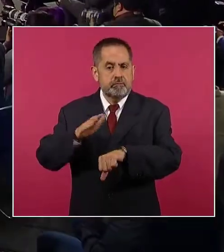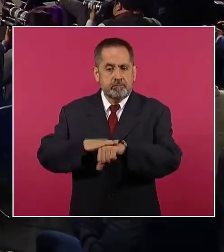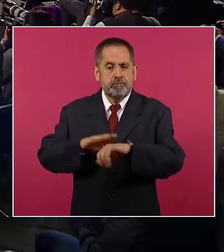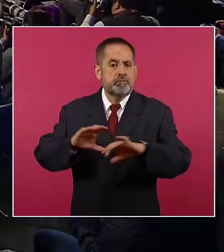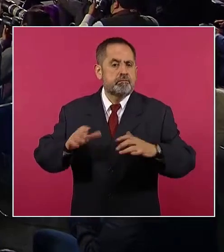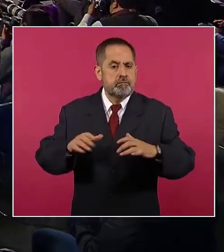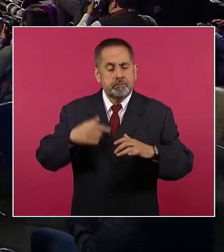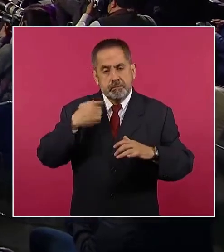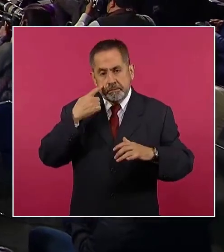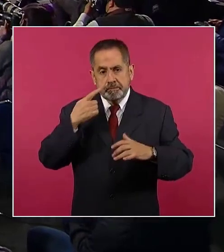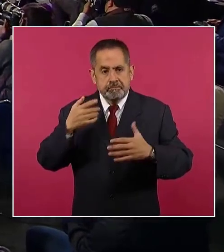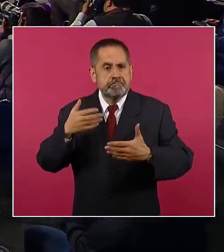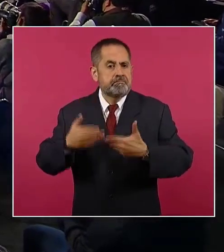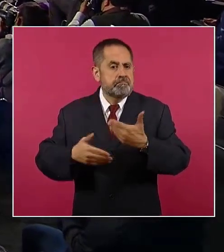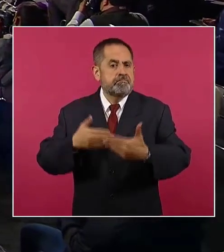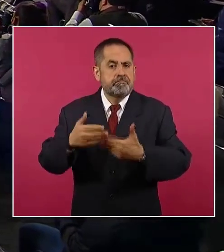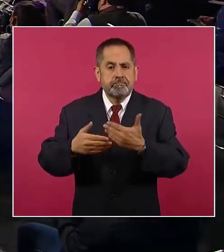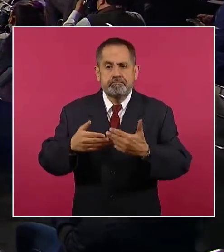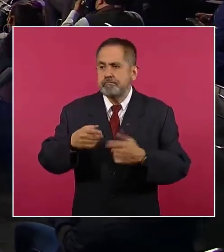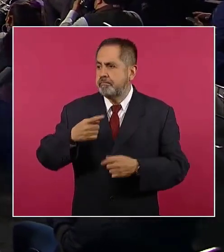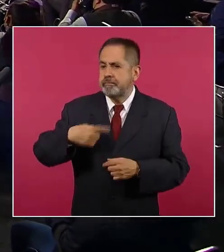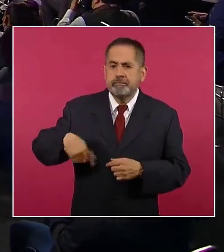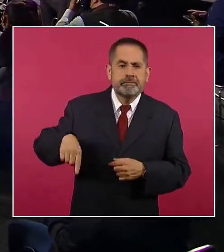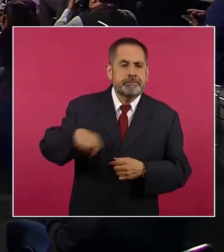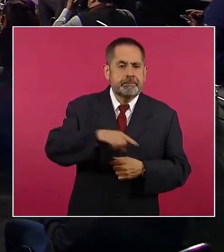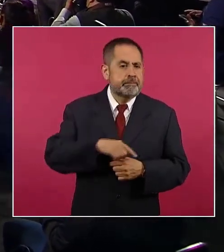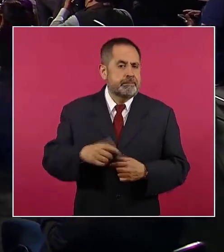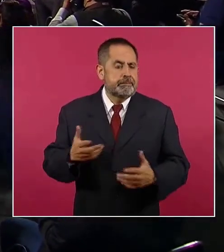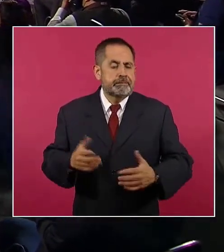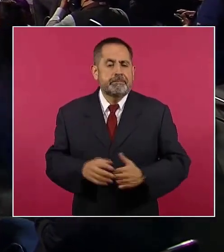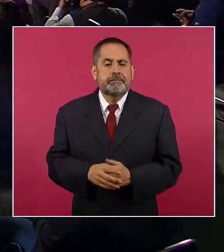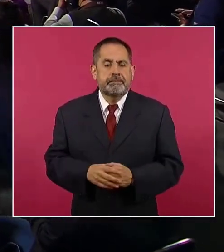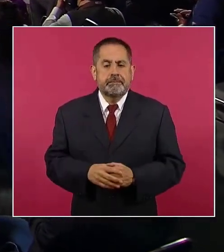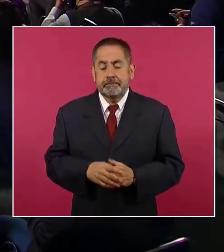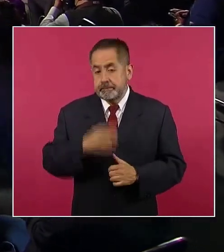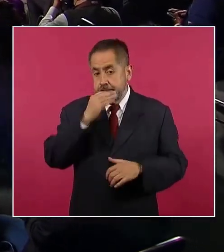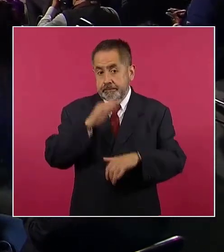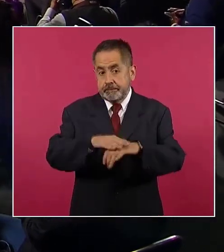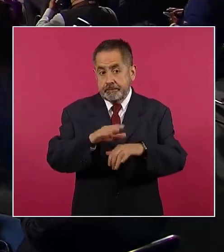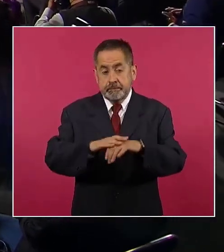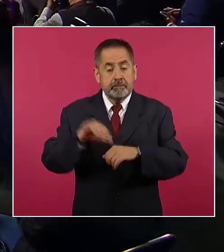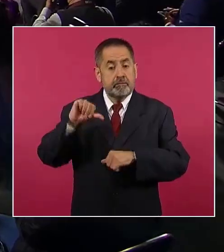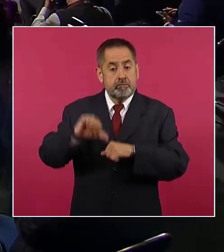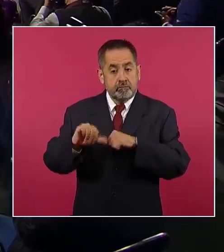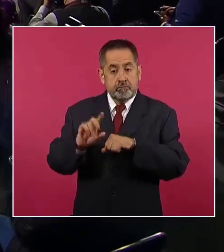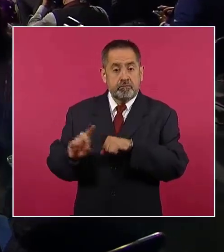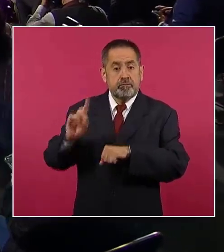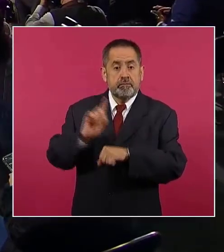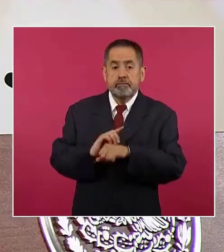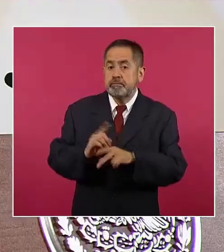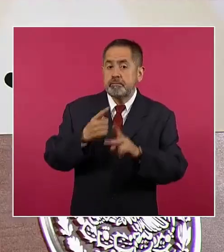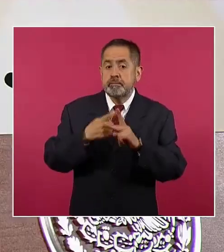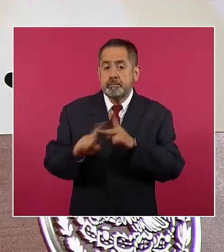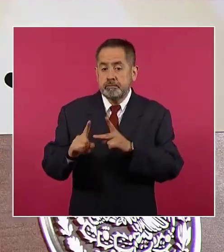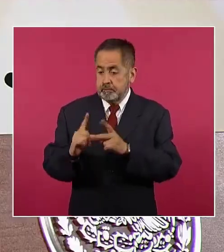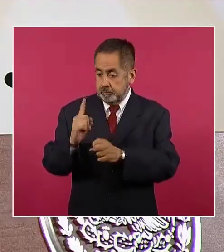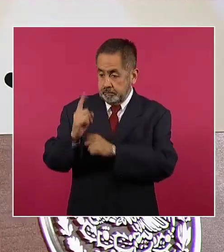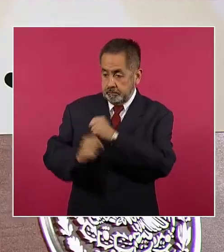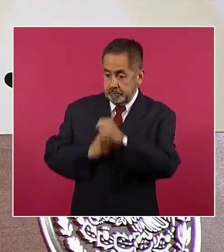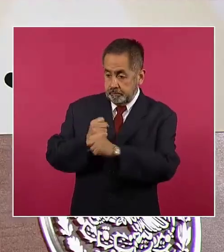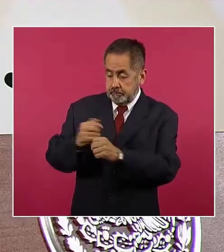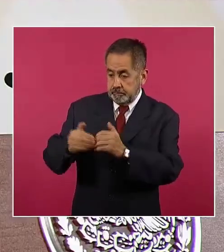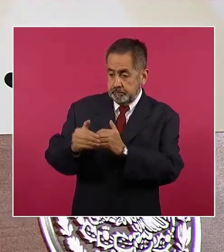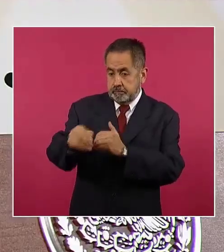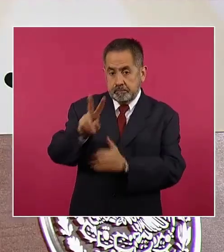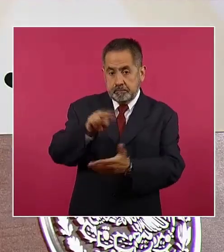y lo ha demostrado en todas y cada una de las acciones que ha realizado, les informo que el día de hoy iniciamos el nuevo ciclo escolar 2022